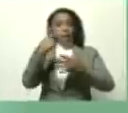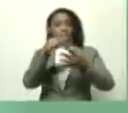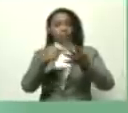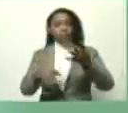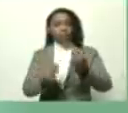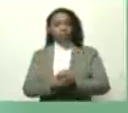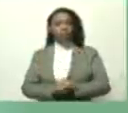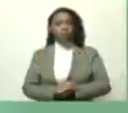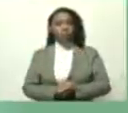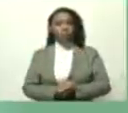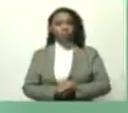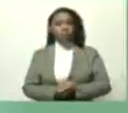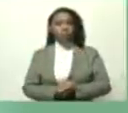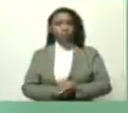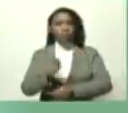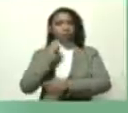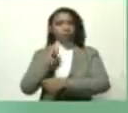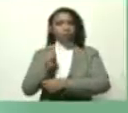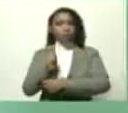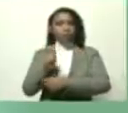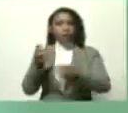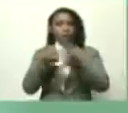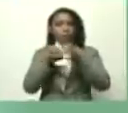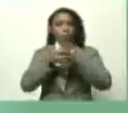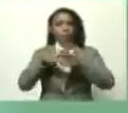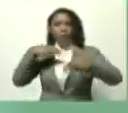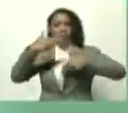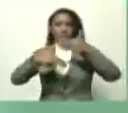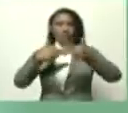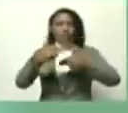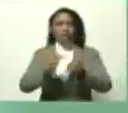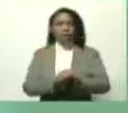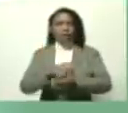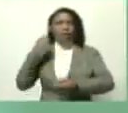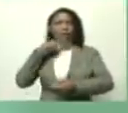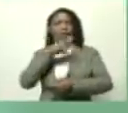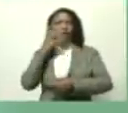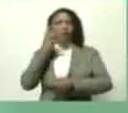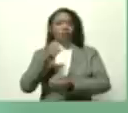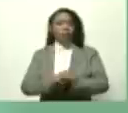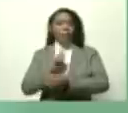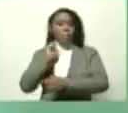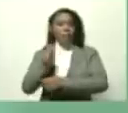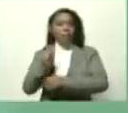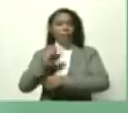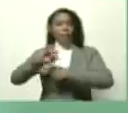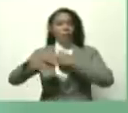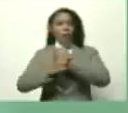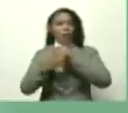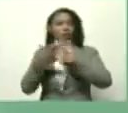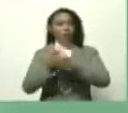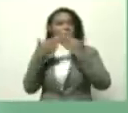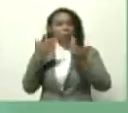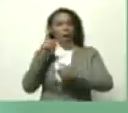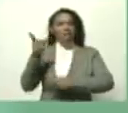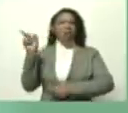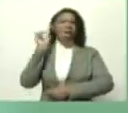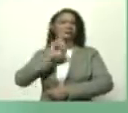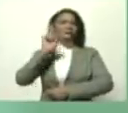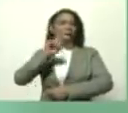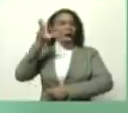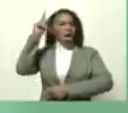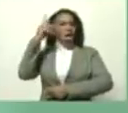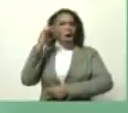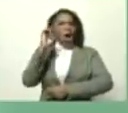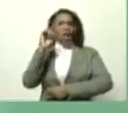las tarifadas del narco, las tarifadas de Duque, las tarifadas de Guaidó, lo primero que hicieron fue: no, eso es mentira, el Coqui no estaba